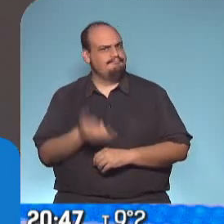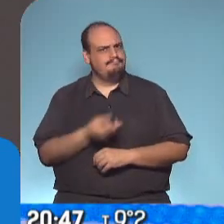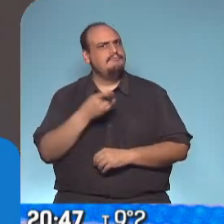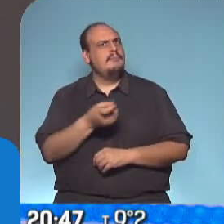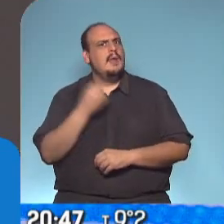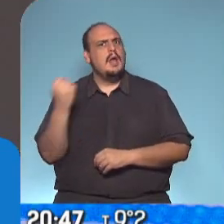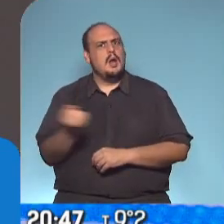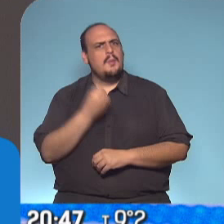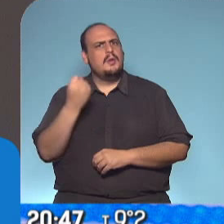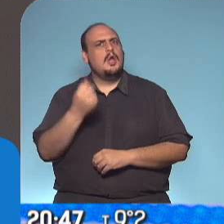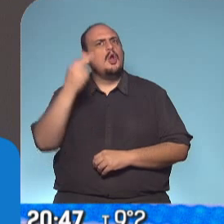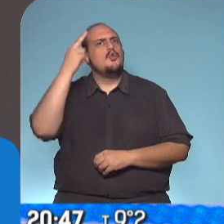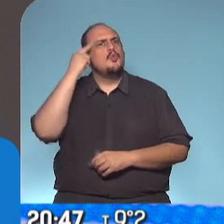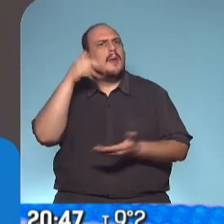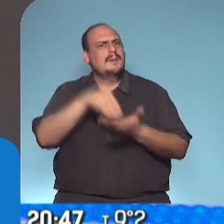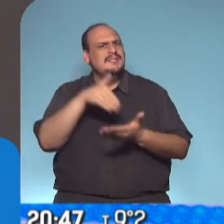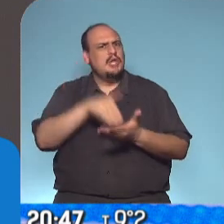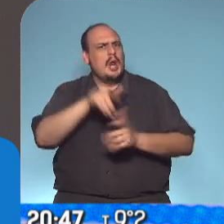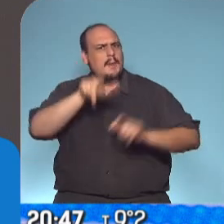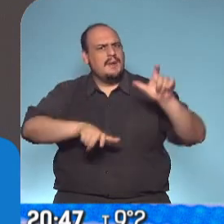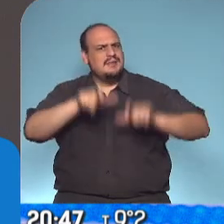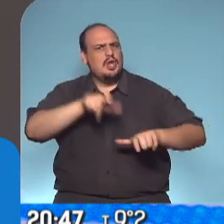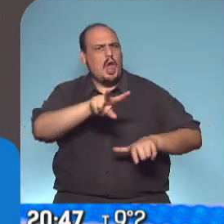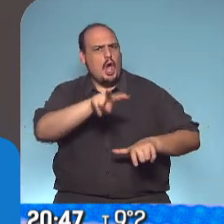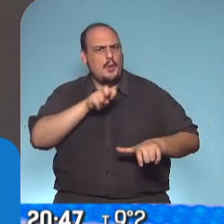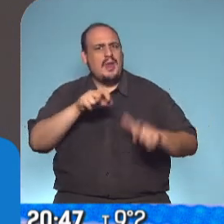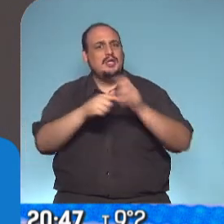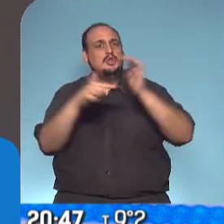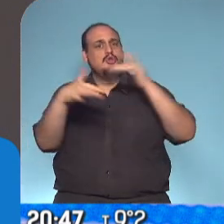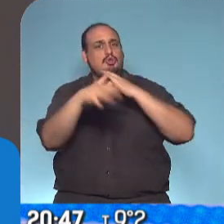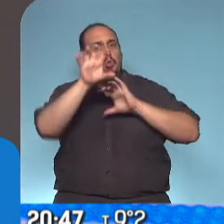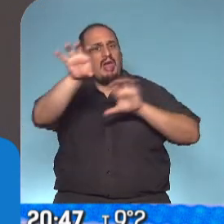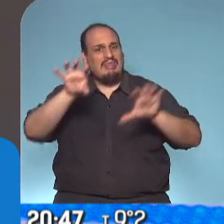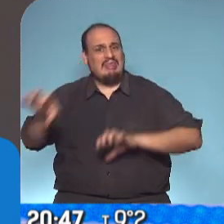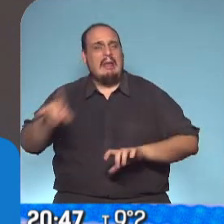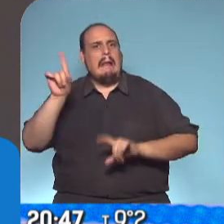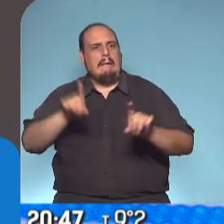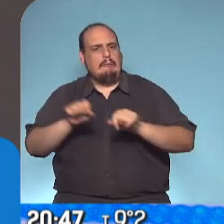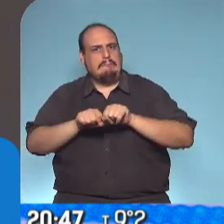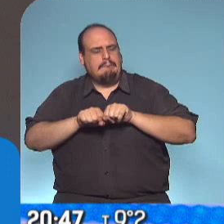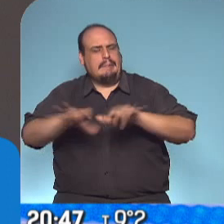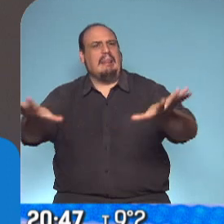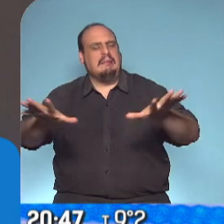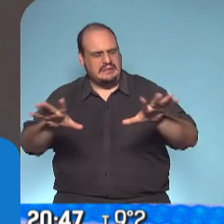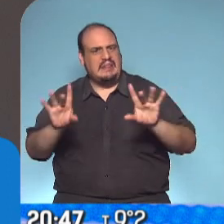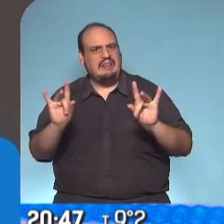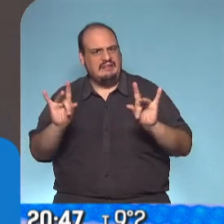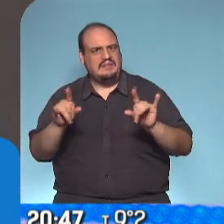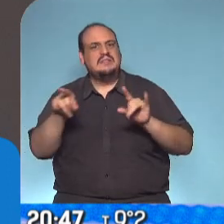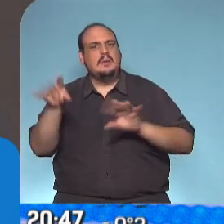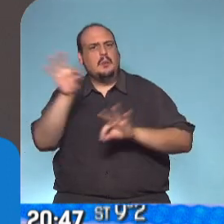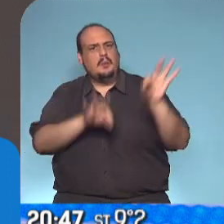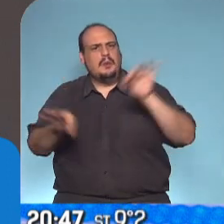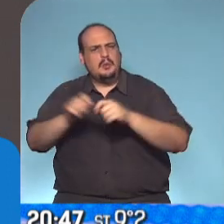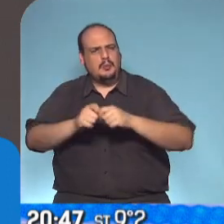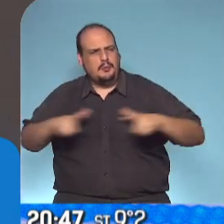importante saber que son 9 millones de personas, que hay ciudades donde está más complicado el tema de la pandemia y la circulación comunitaria del virus, por lo